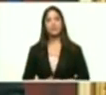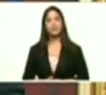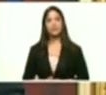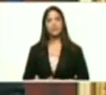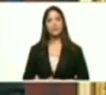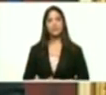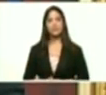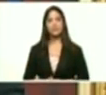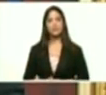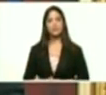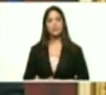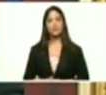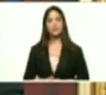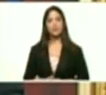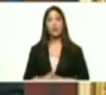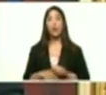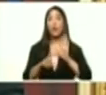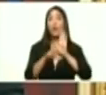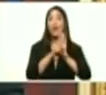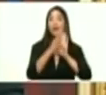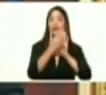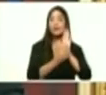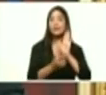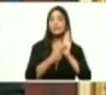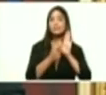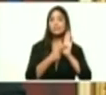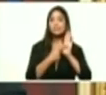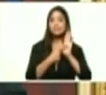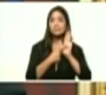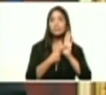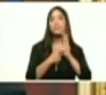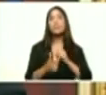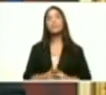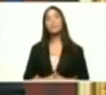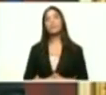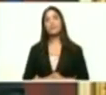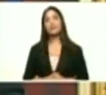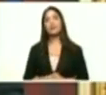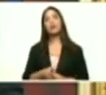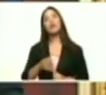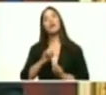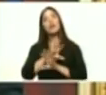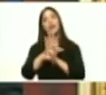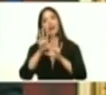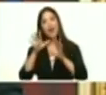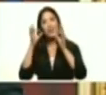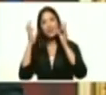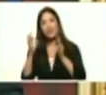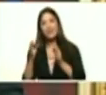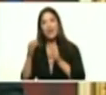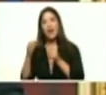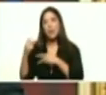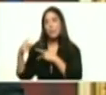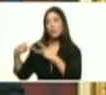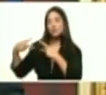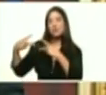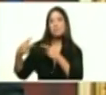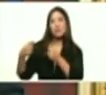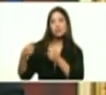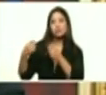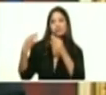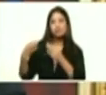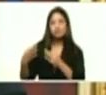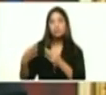con la ley por delante y el establecimiento real de los costos y la